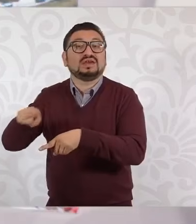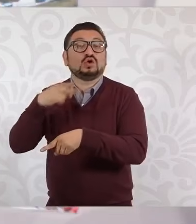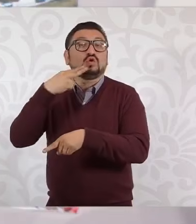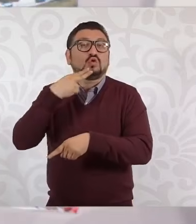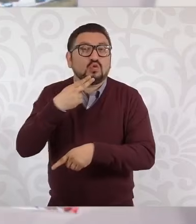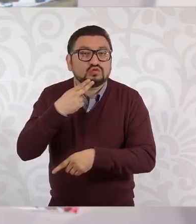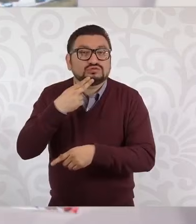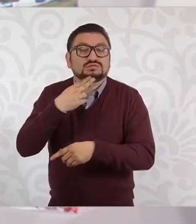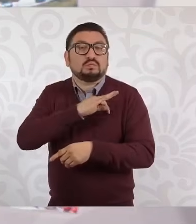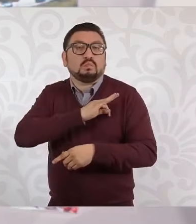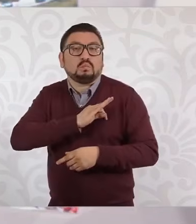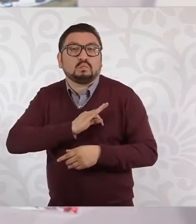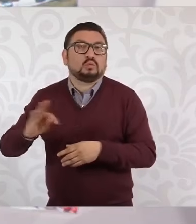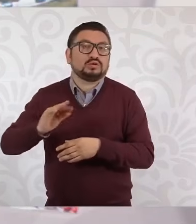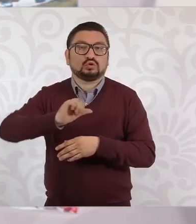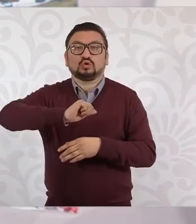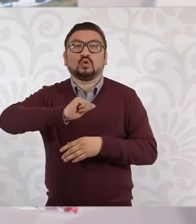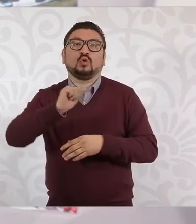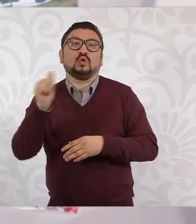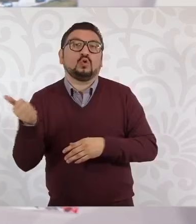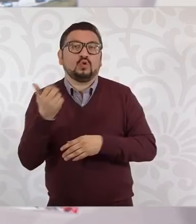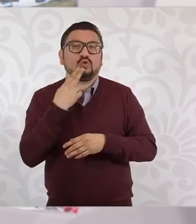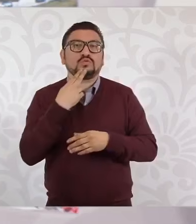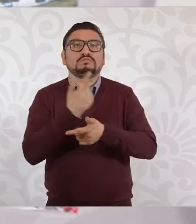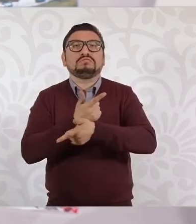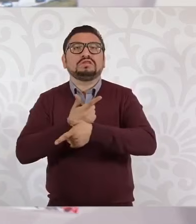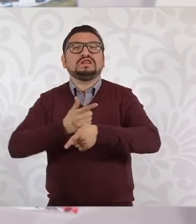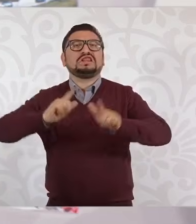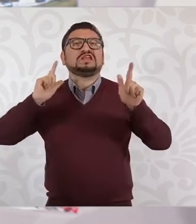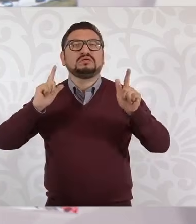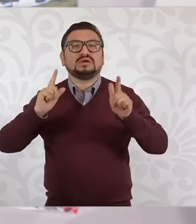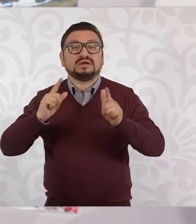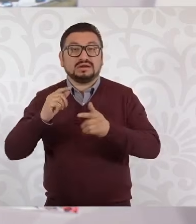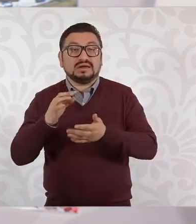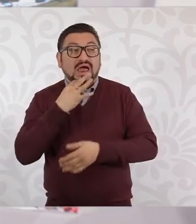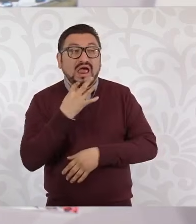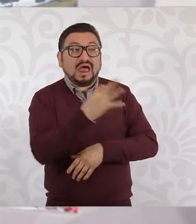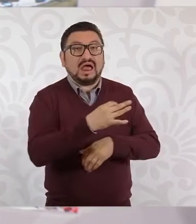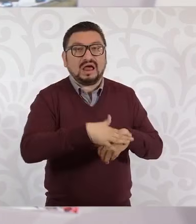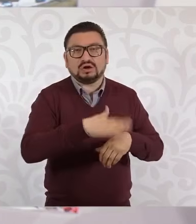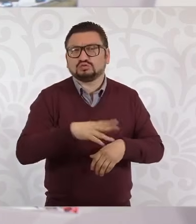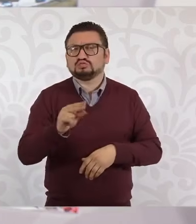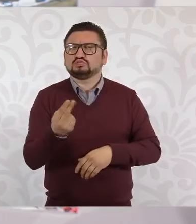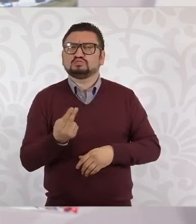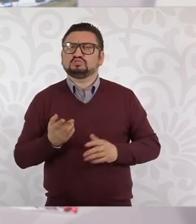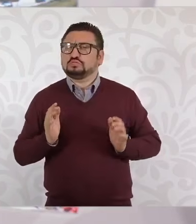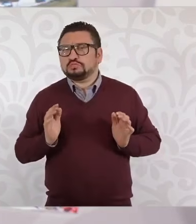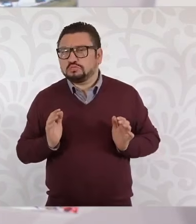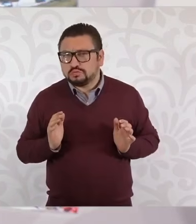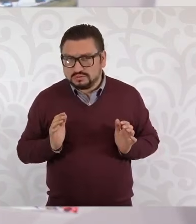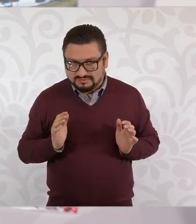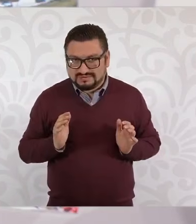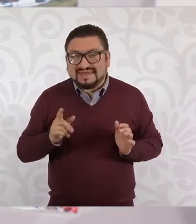o transmitirlo a otros usos sin reportarlo a la Conagua. Bueno,